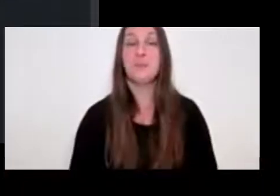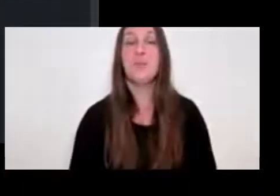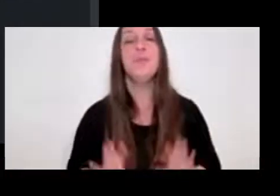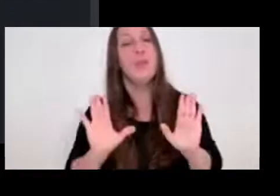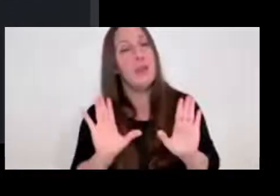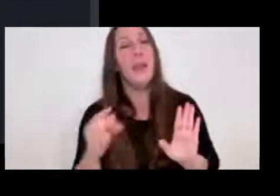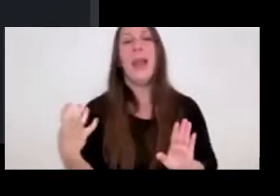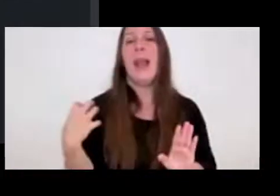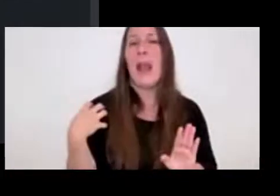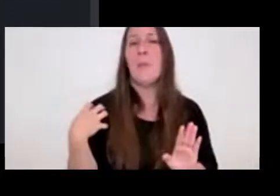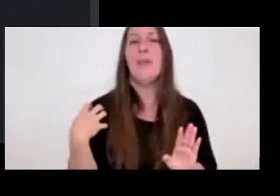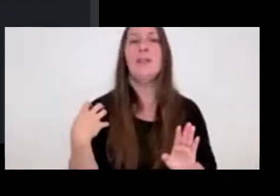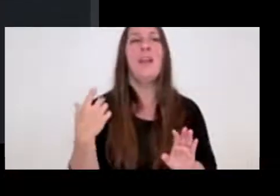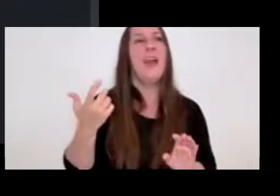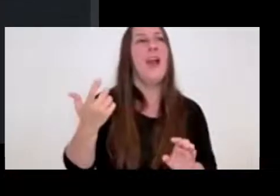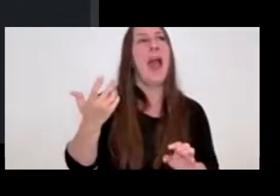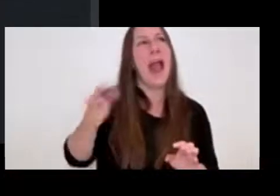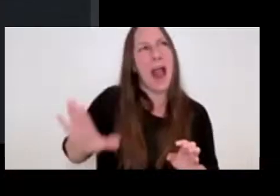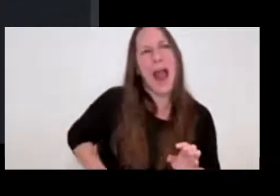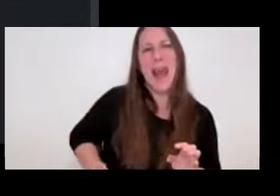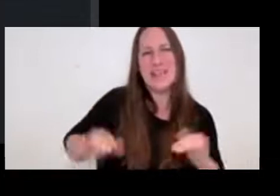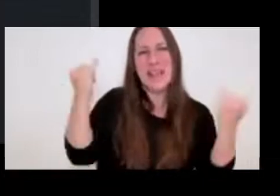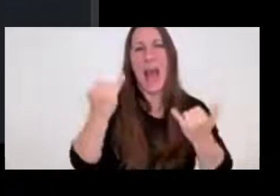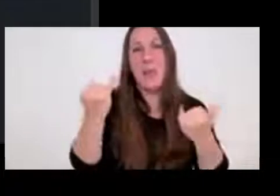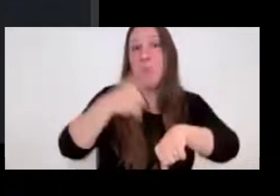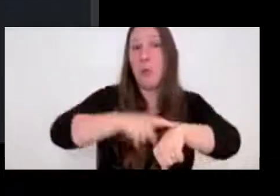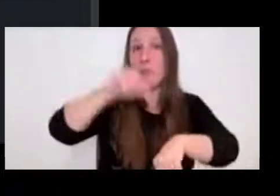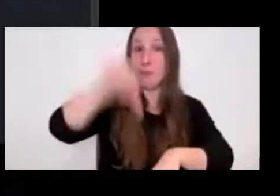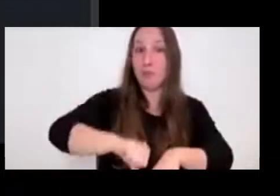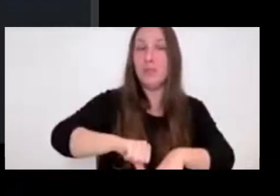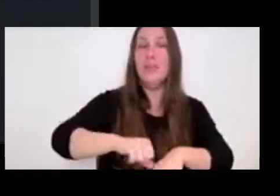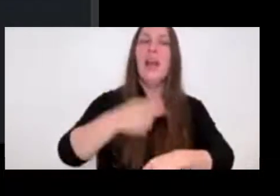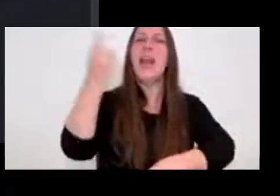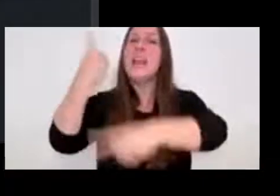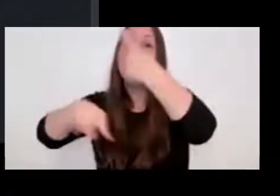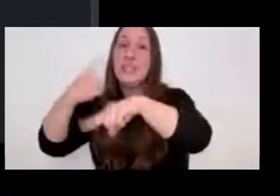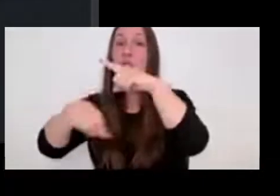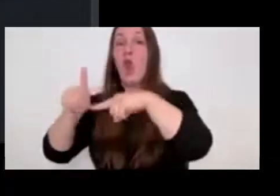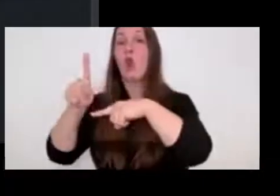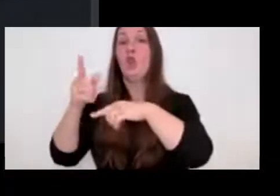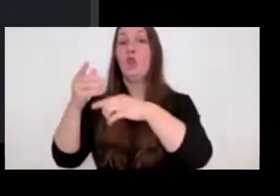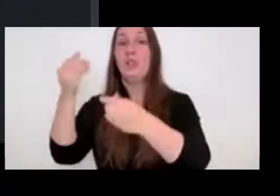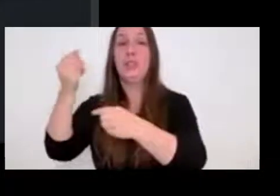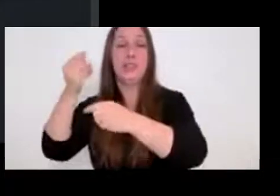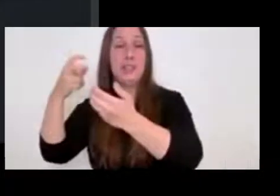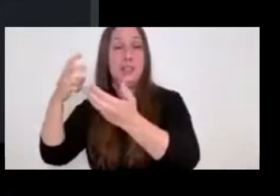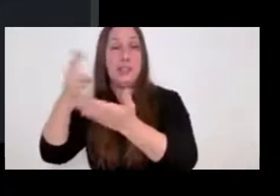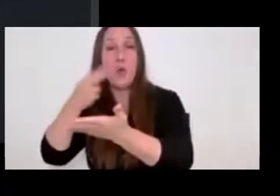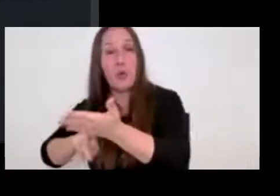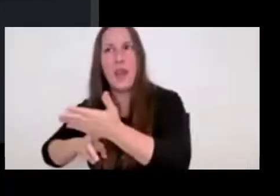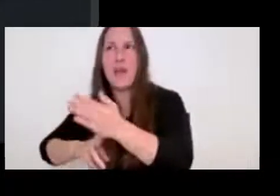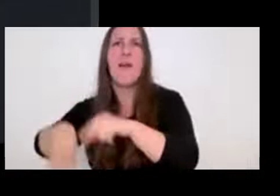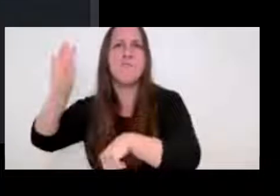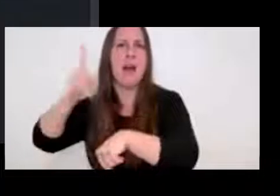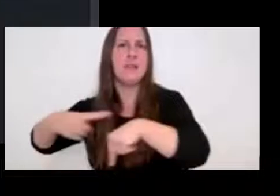no haya ganas, pero en general no hay tiempo. Pero la gestión tributaria es mucho más. El día a día tributario es mucho más, consume mucho